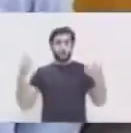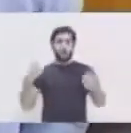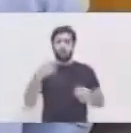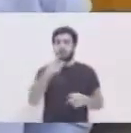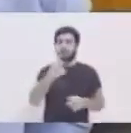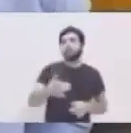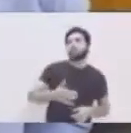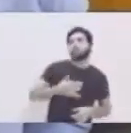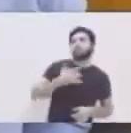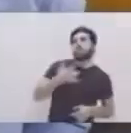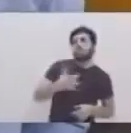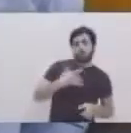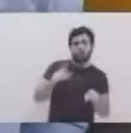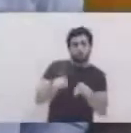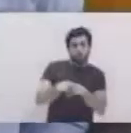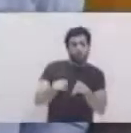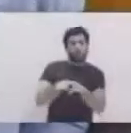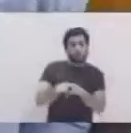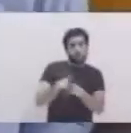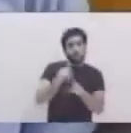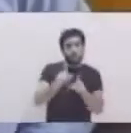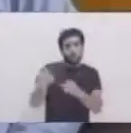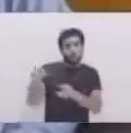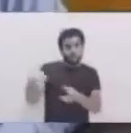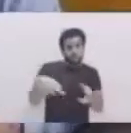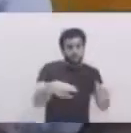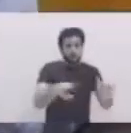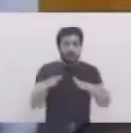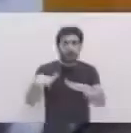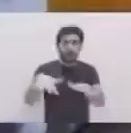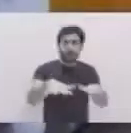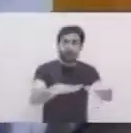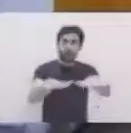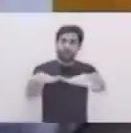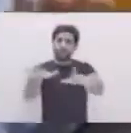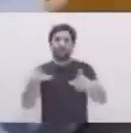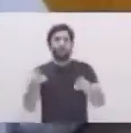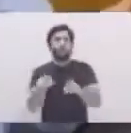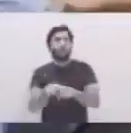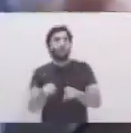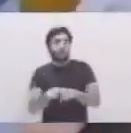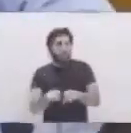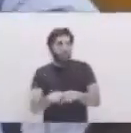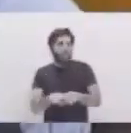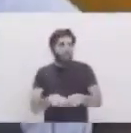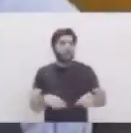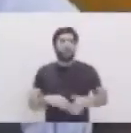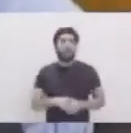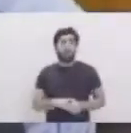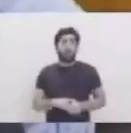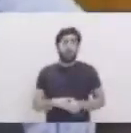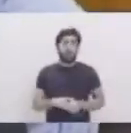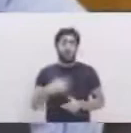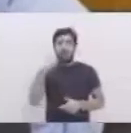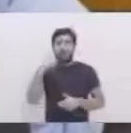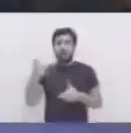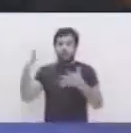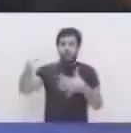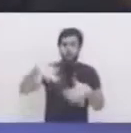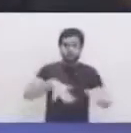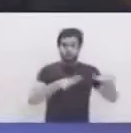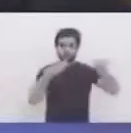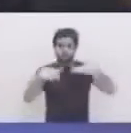Ustedes también nos pueden ayudar en casa con los efectos especiales, con todos estos efectos que suceden en un río. ¿Qué sucederá en un río? Bueno, el